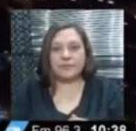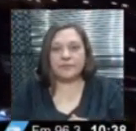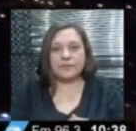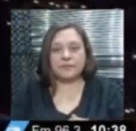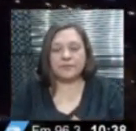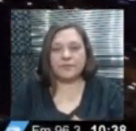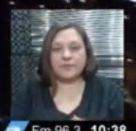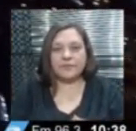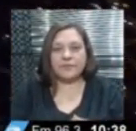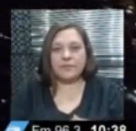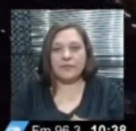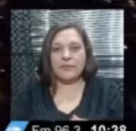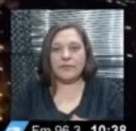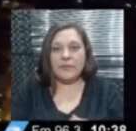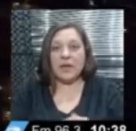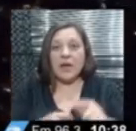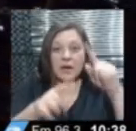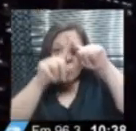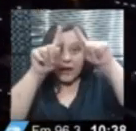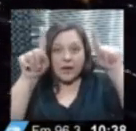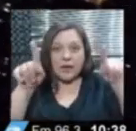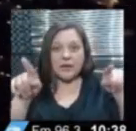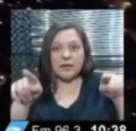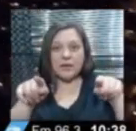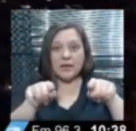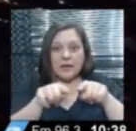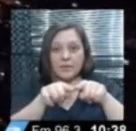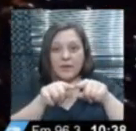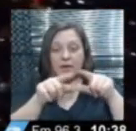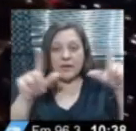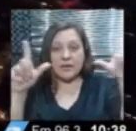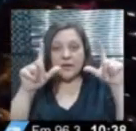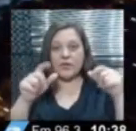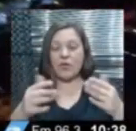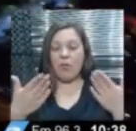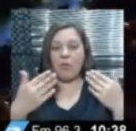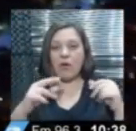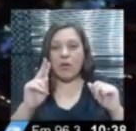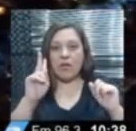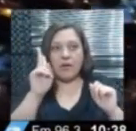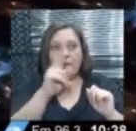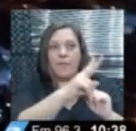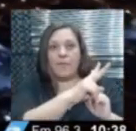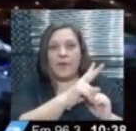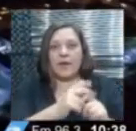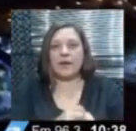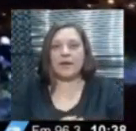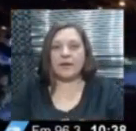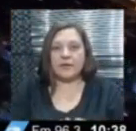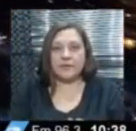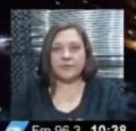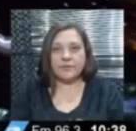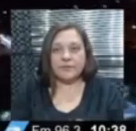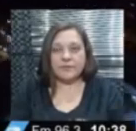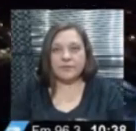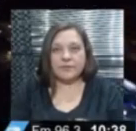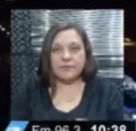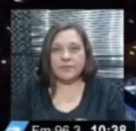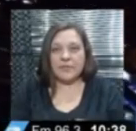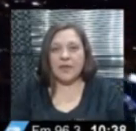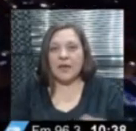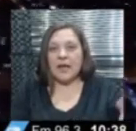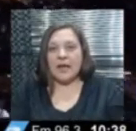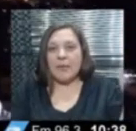panafricano sí estamos pas este uner muy bonito fue el